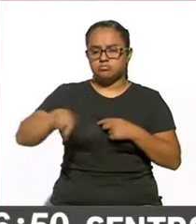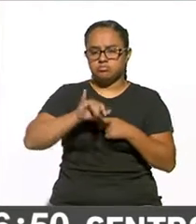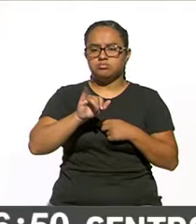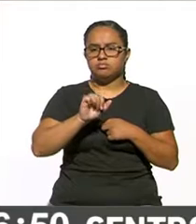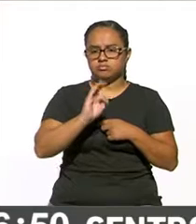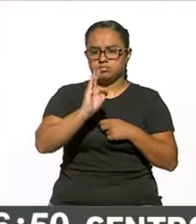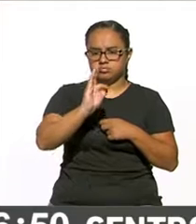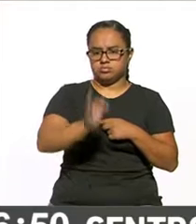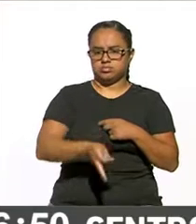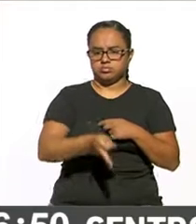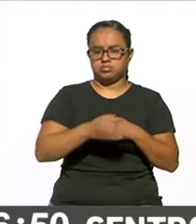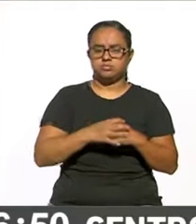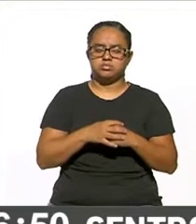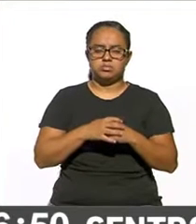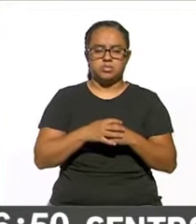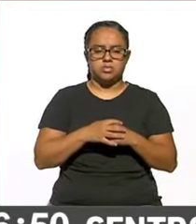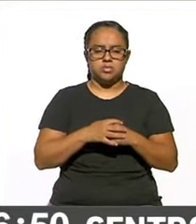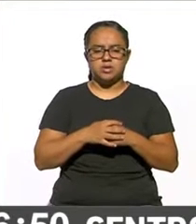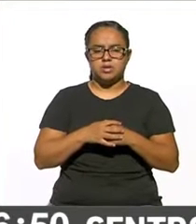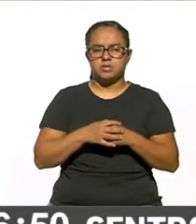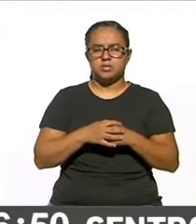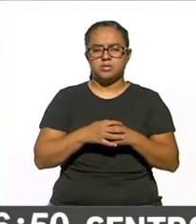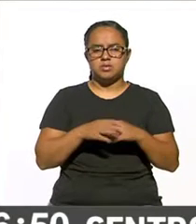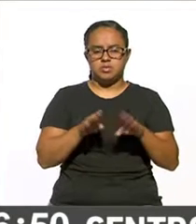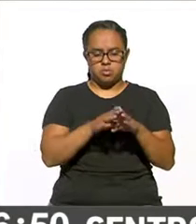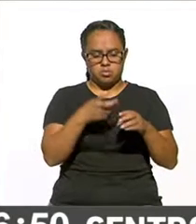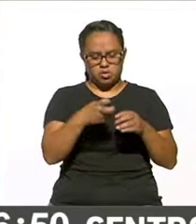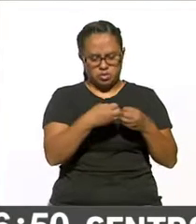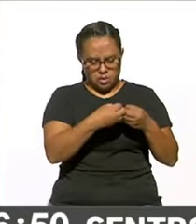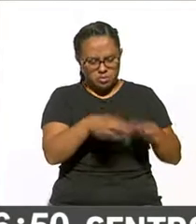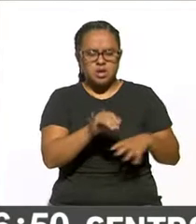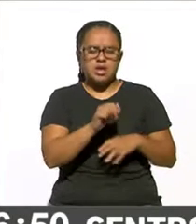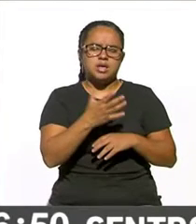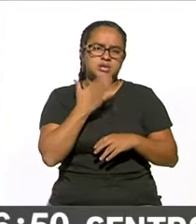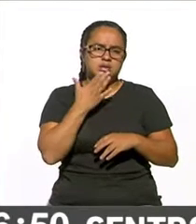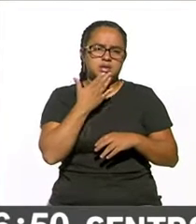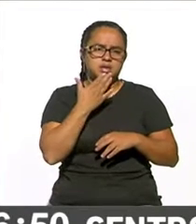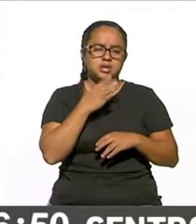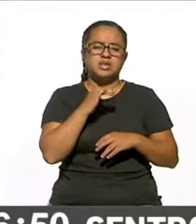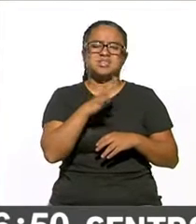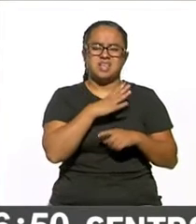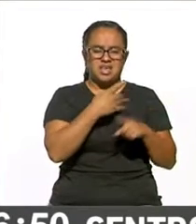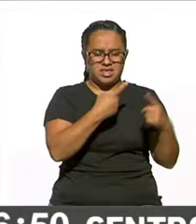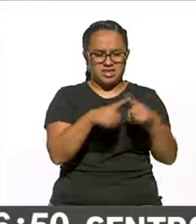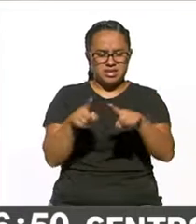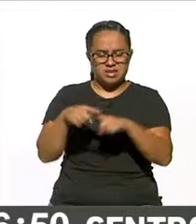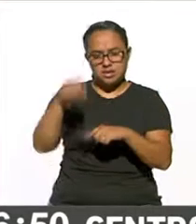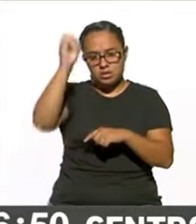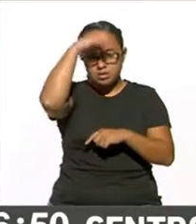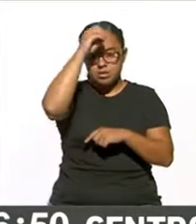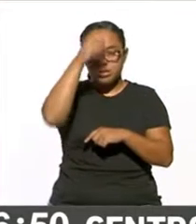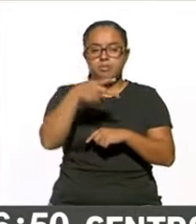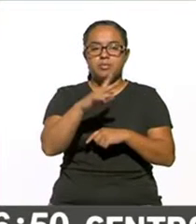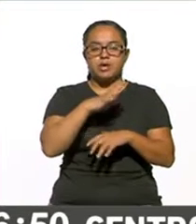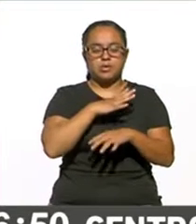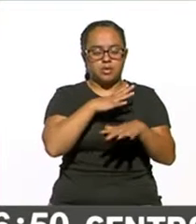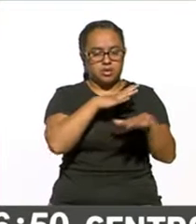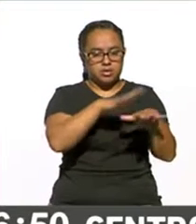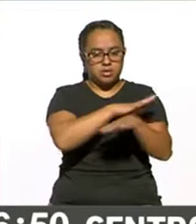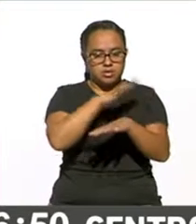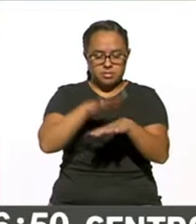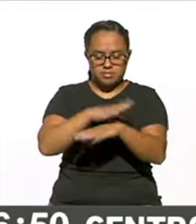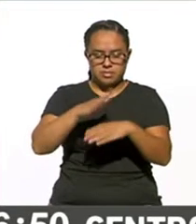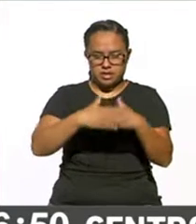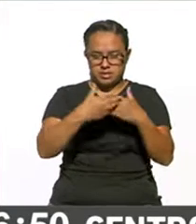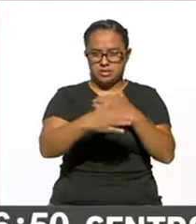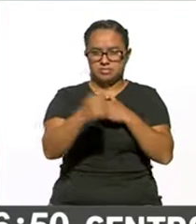dispuesta a justificar el aborto, si bien son diversas, sí tienen un patrón, como verás más